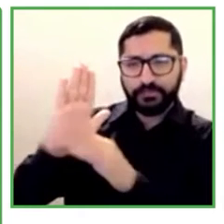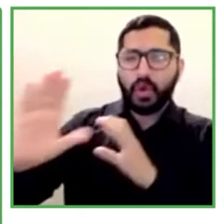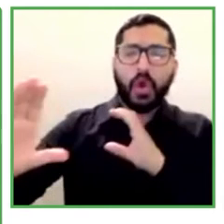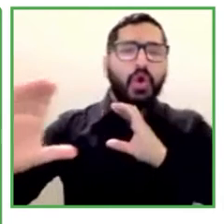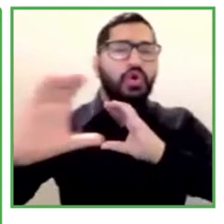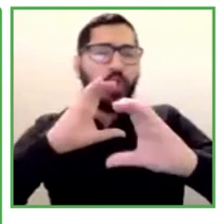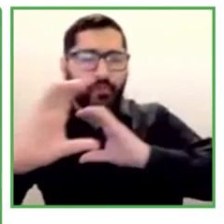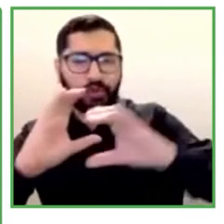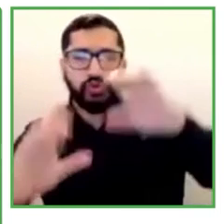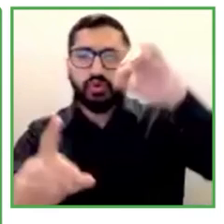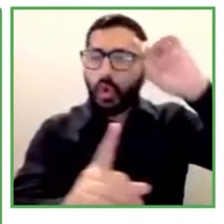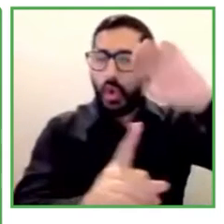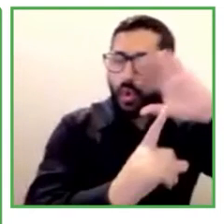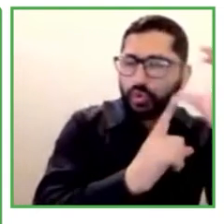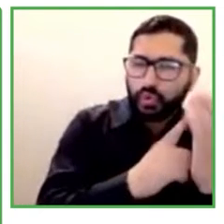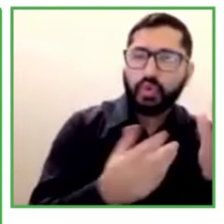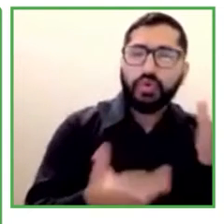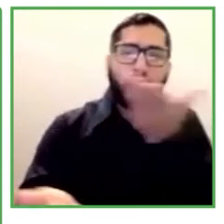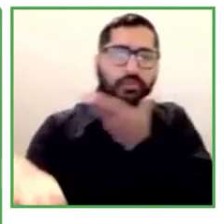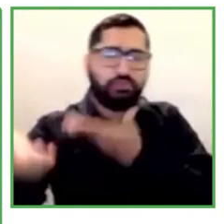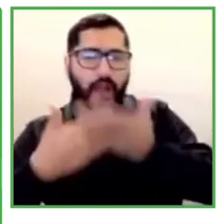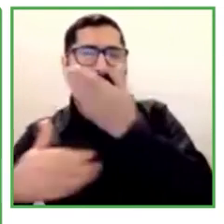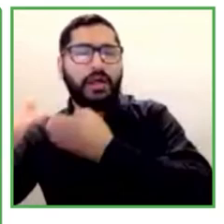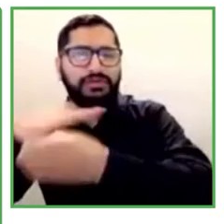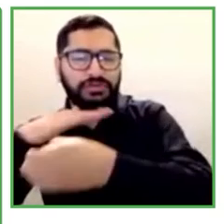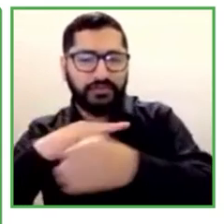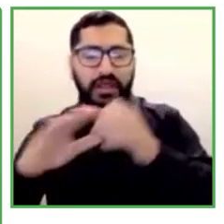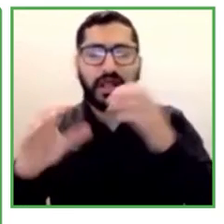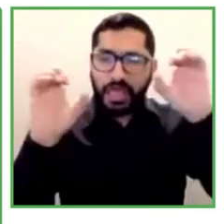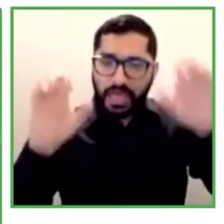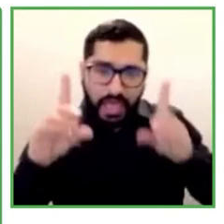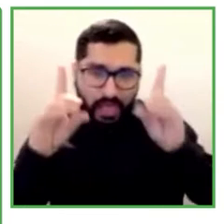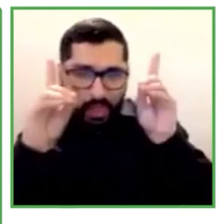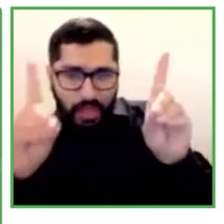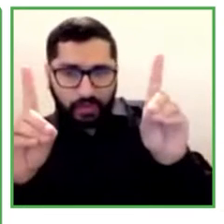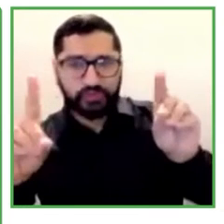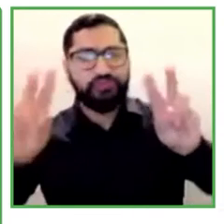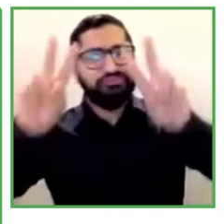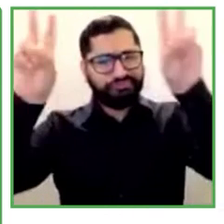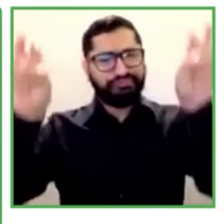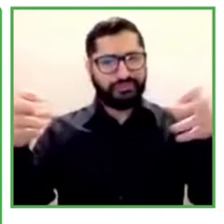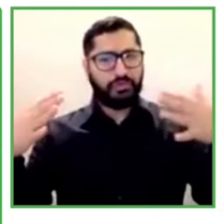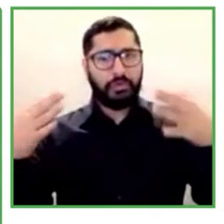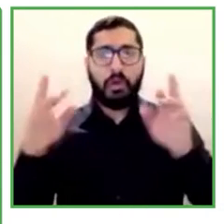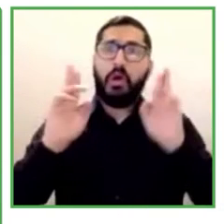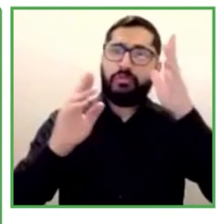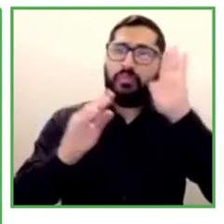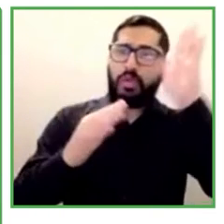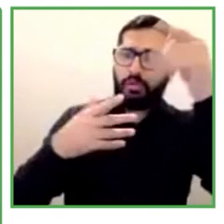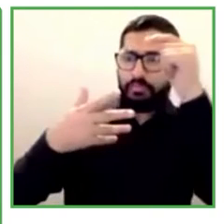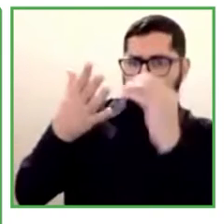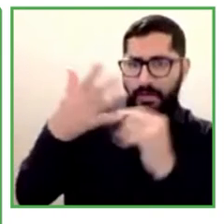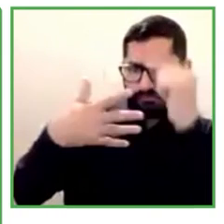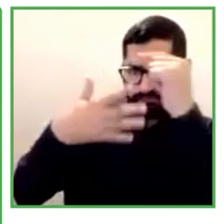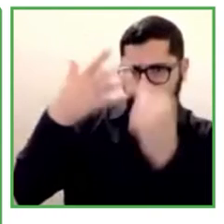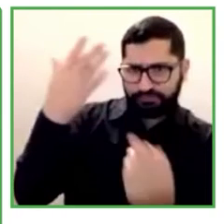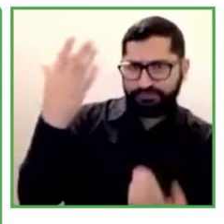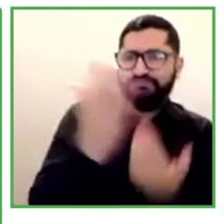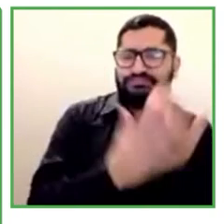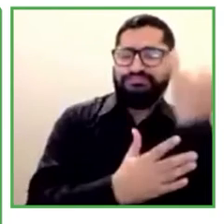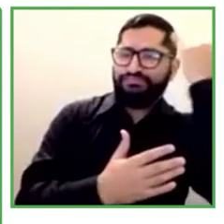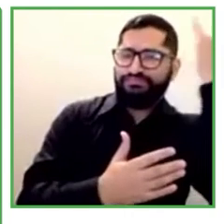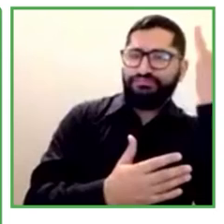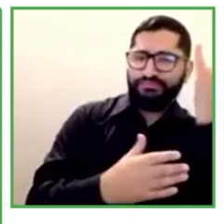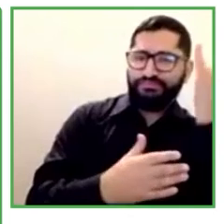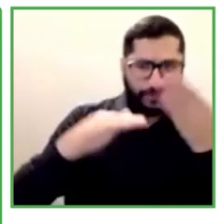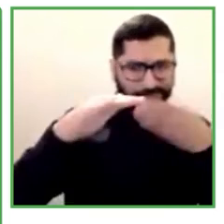estos temas que de alguna manera pueden considerarse un poco nuevos, y también temas de accesibilidad. Y eso nos permitió mantener